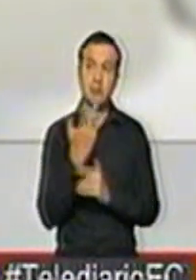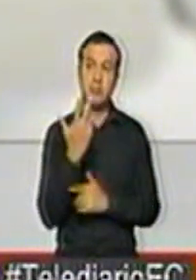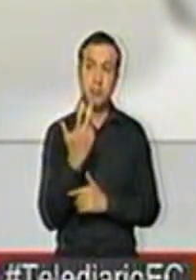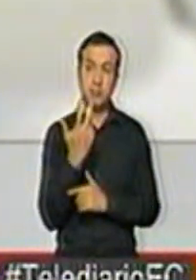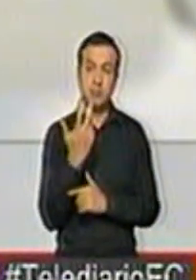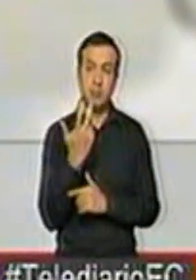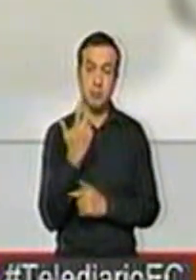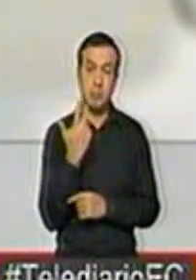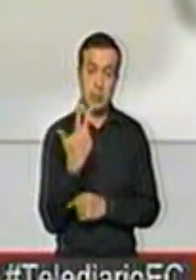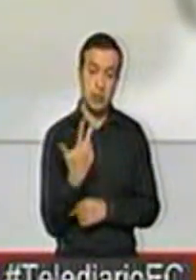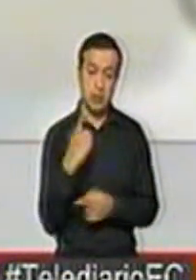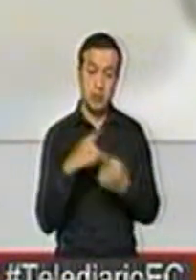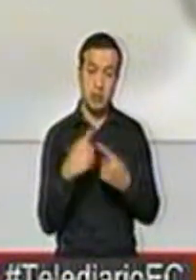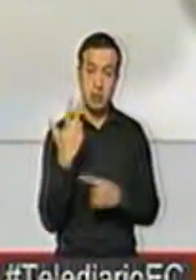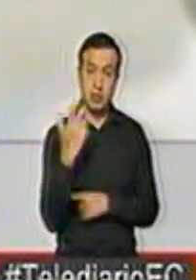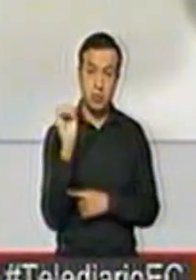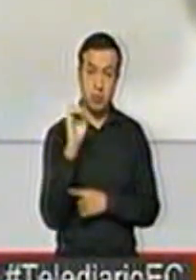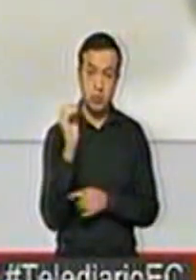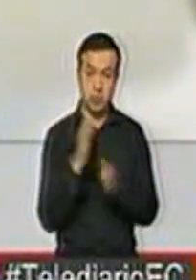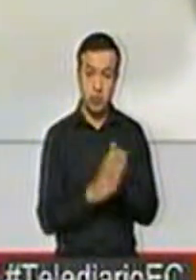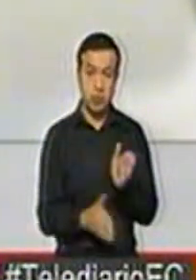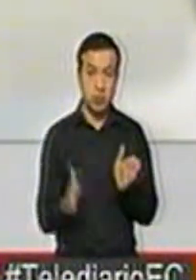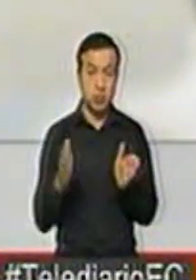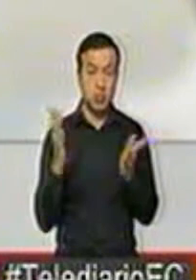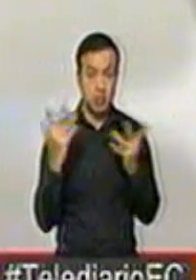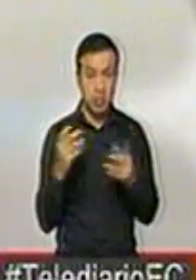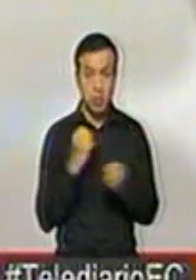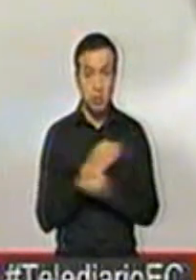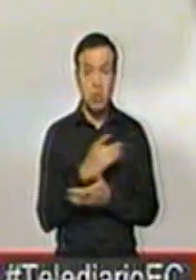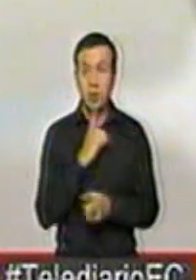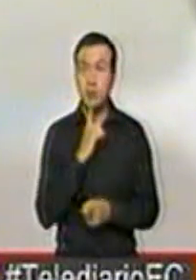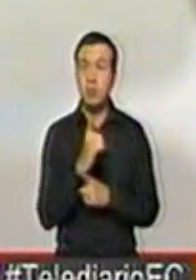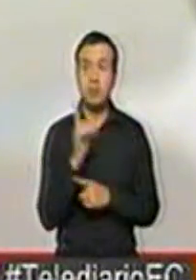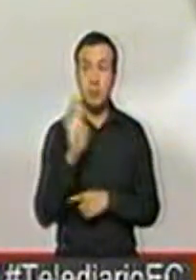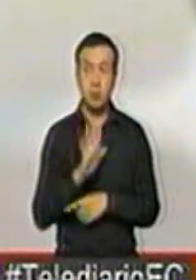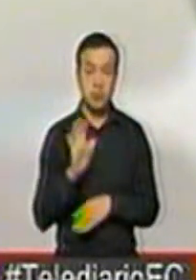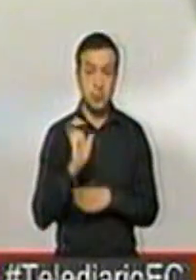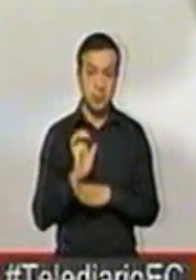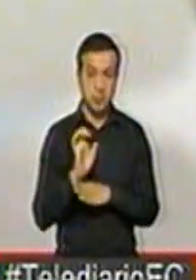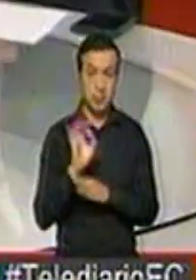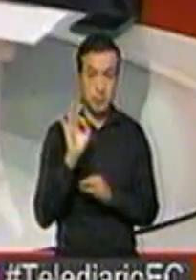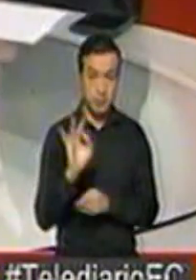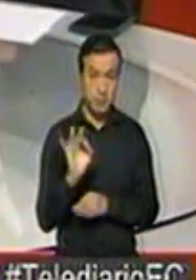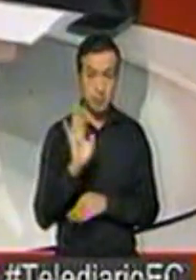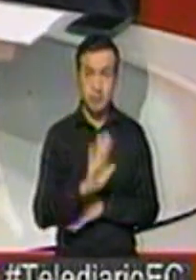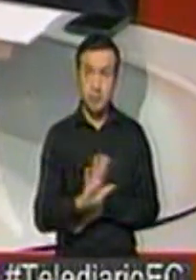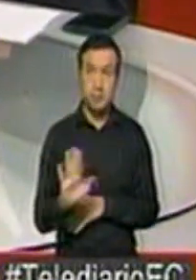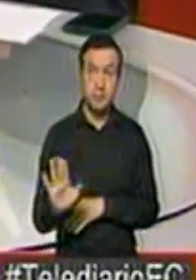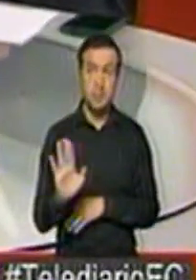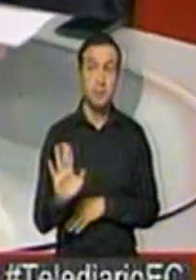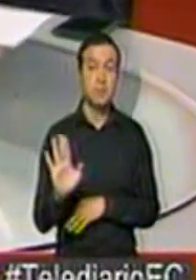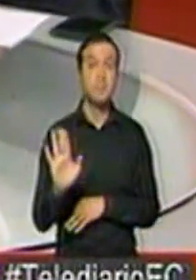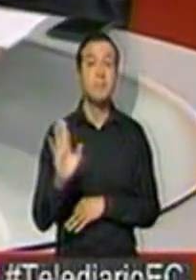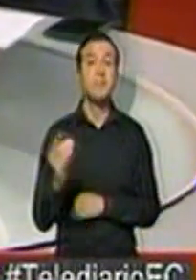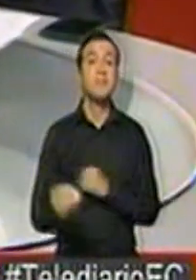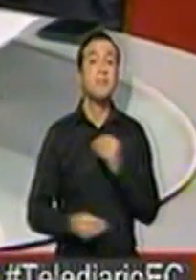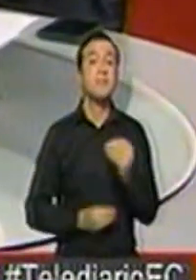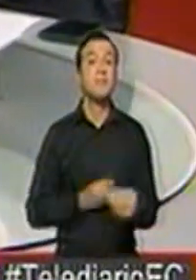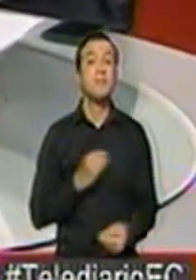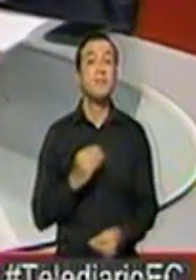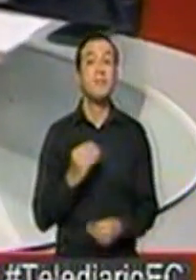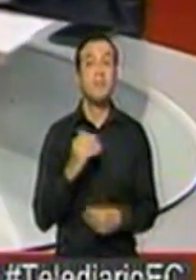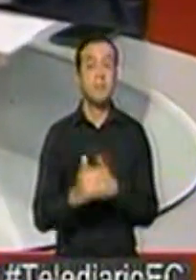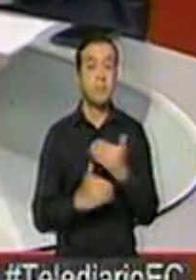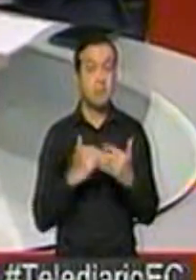del 3 al 13 de octubre donde justamente tuvimos inconvenientes a nivel nacional eso también nos interrumpió el